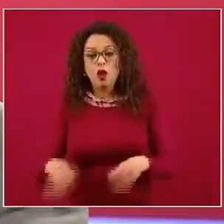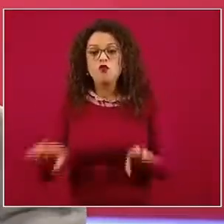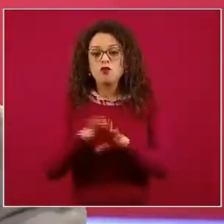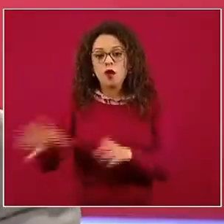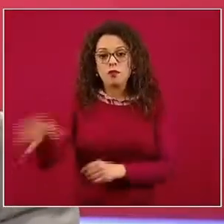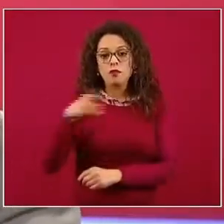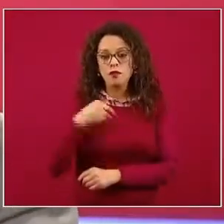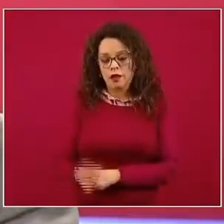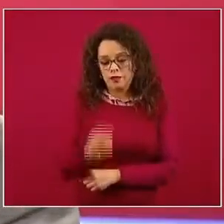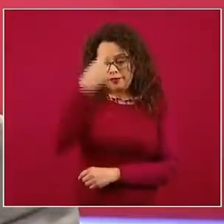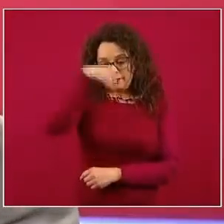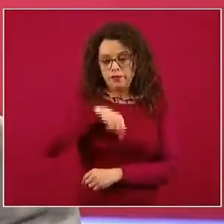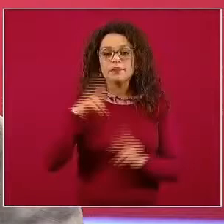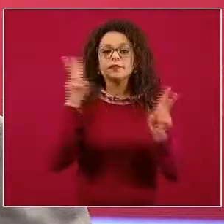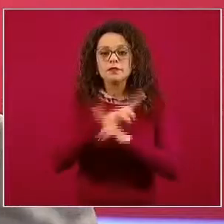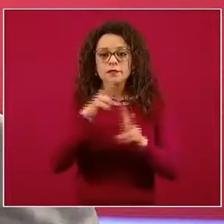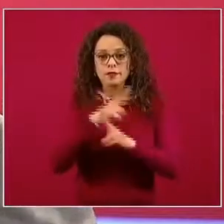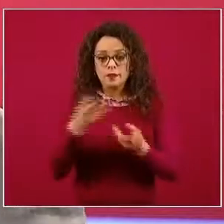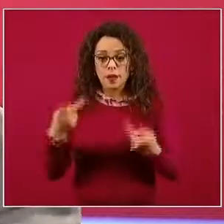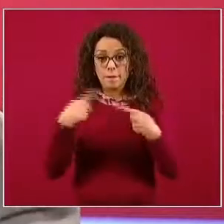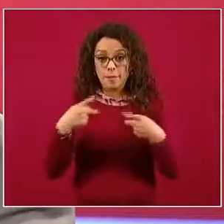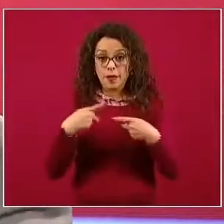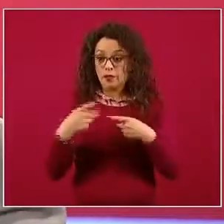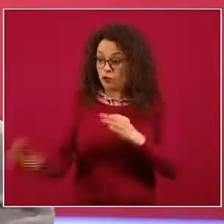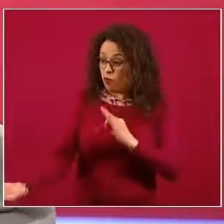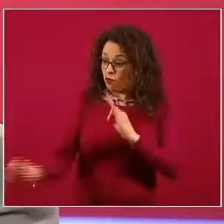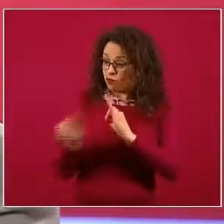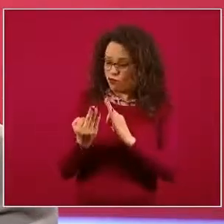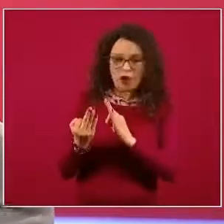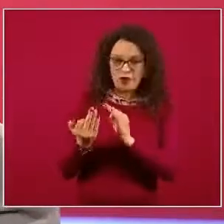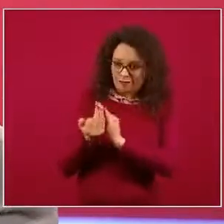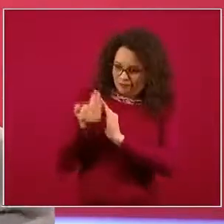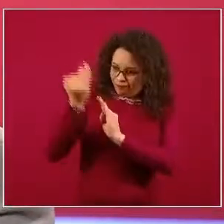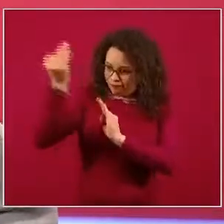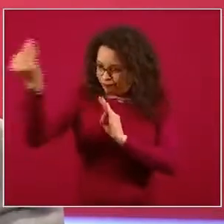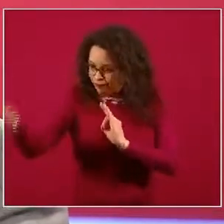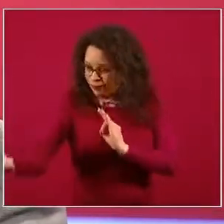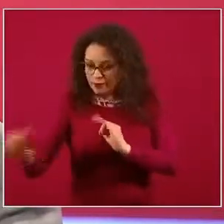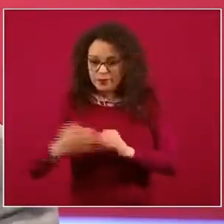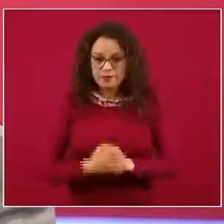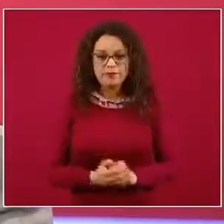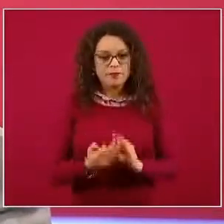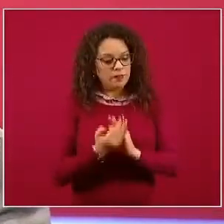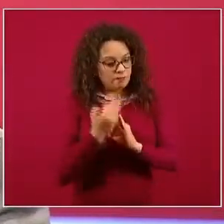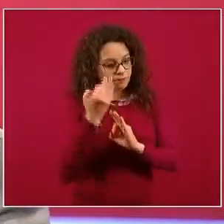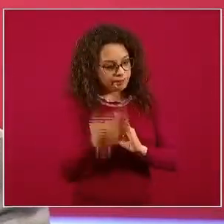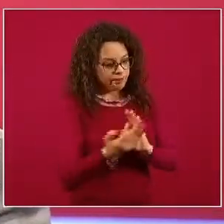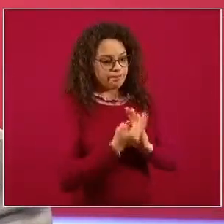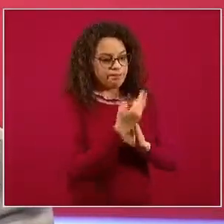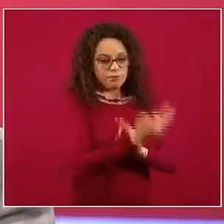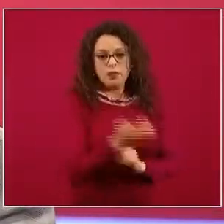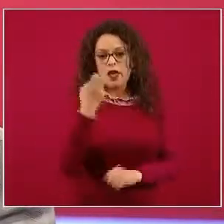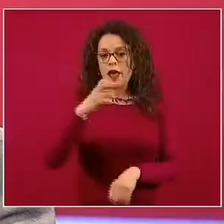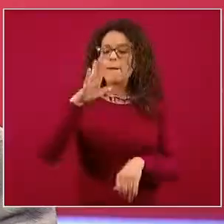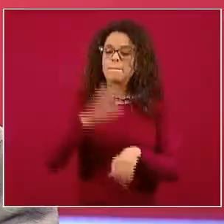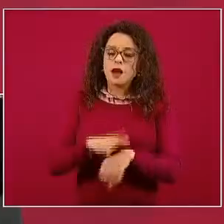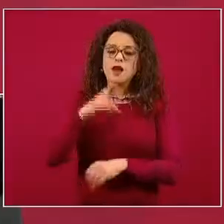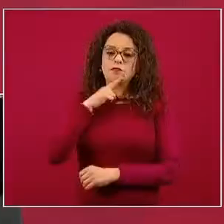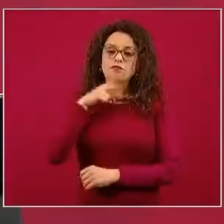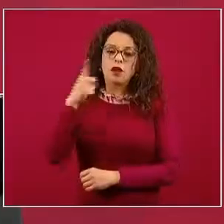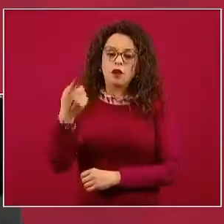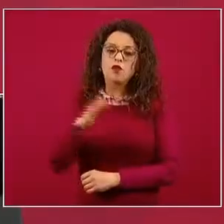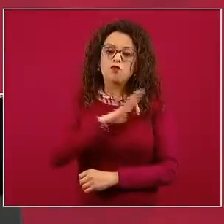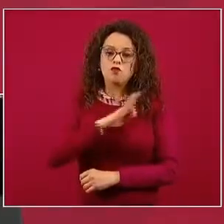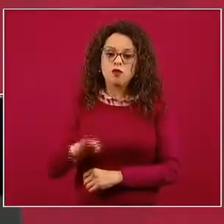entre menos cerca estén las personas y entre menos personas estén cerca, es mejor la probabilidad